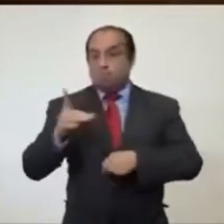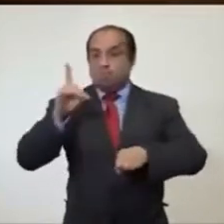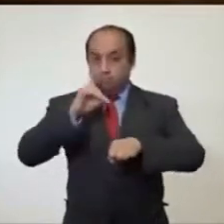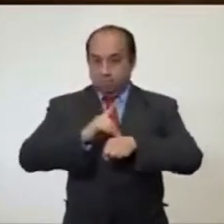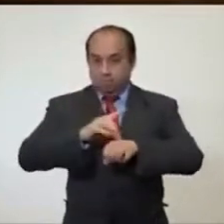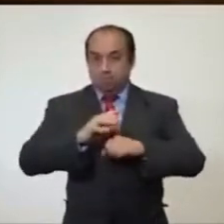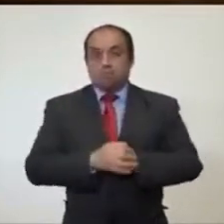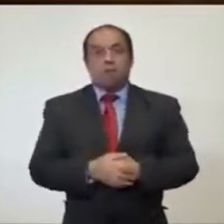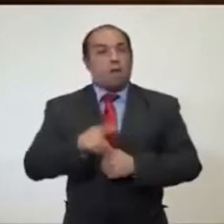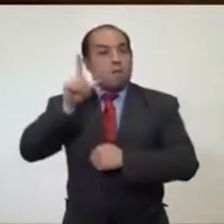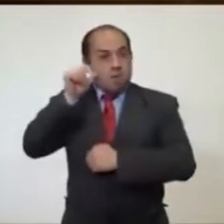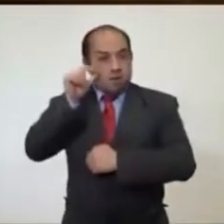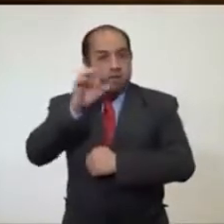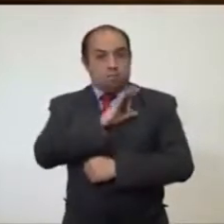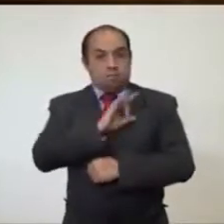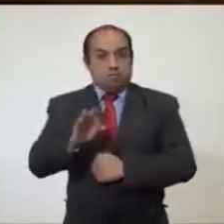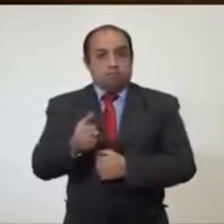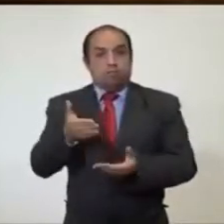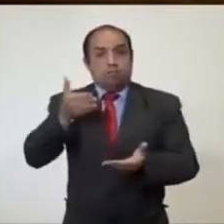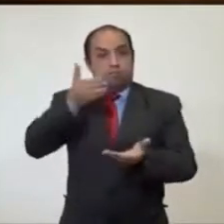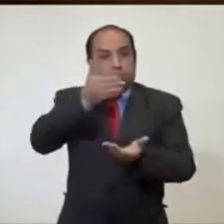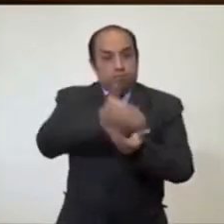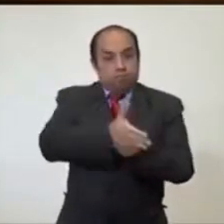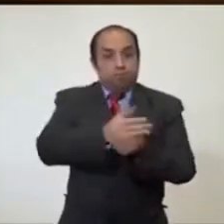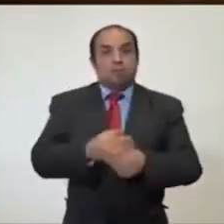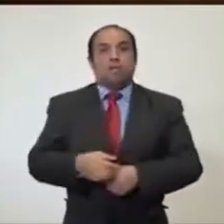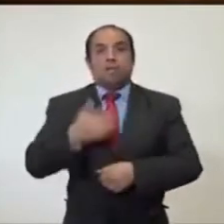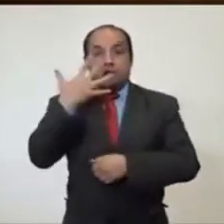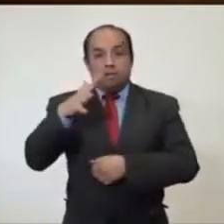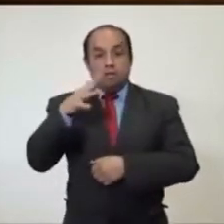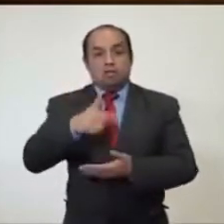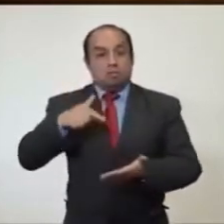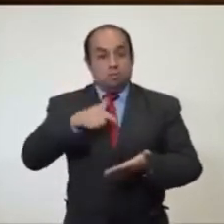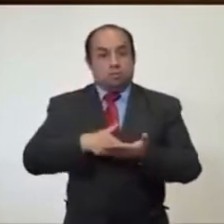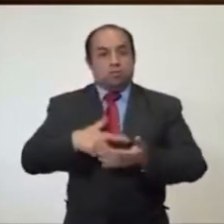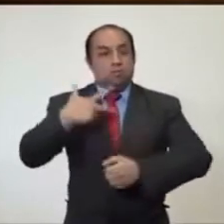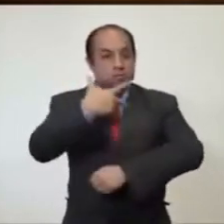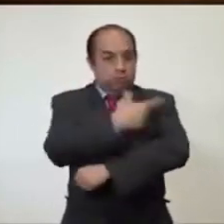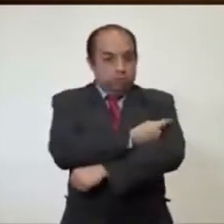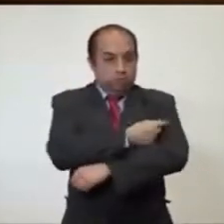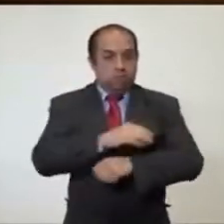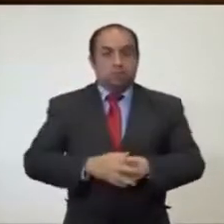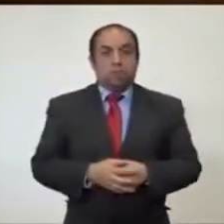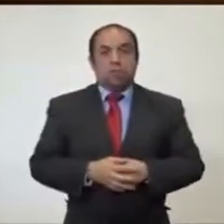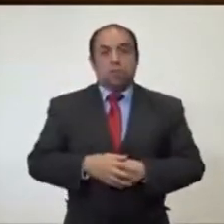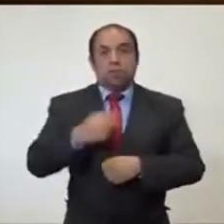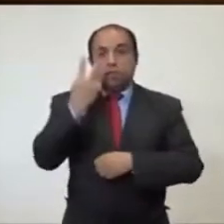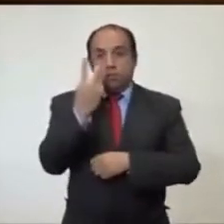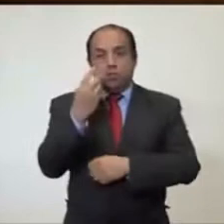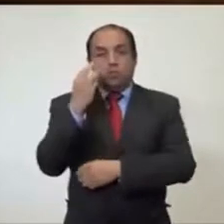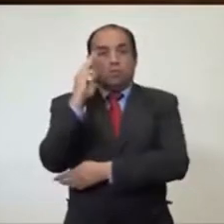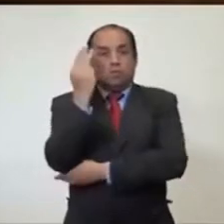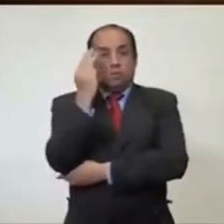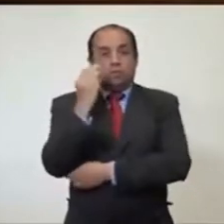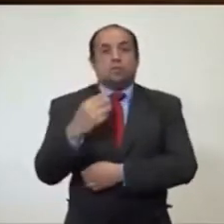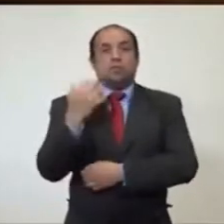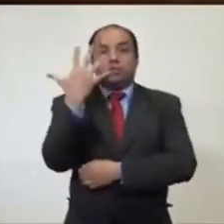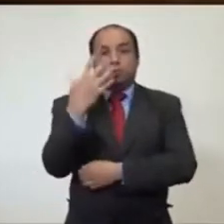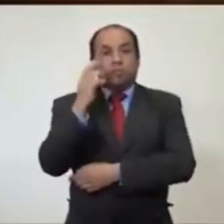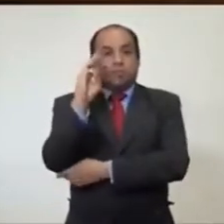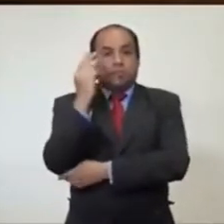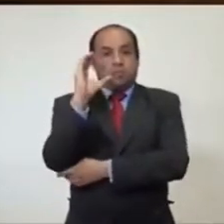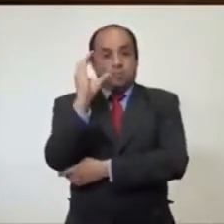estos tres días el día de mañana podrán hacerlo en diez unidades de vacunación 12.000 plantas